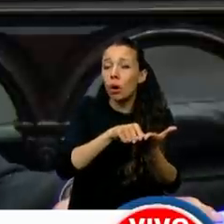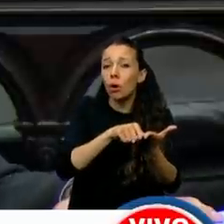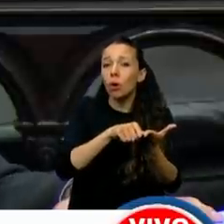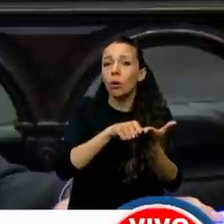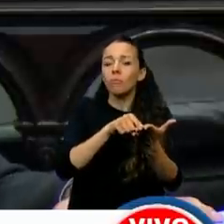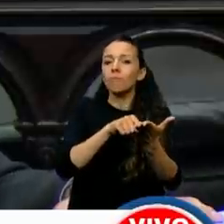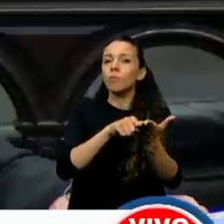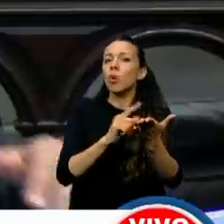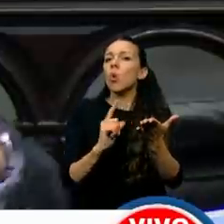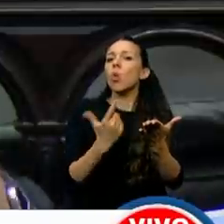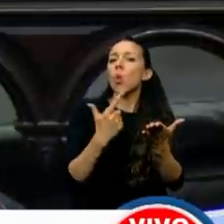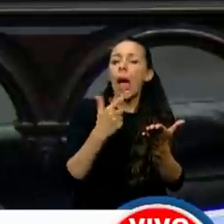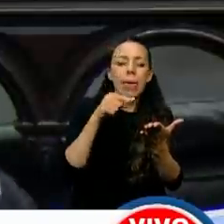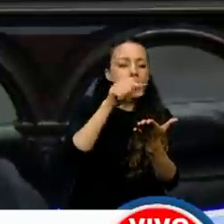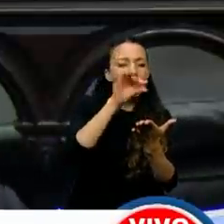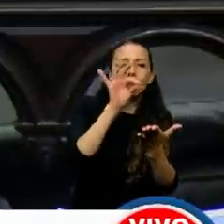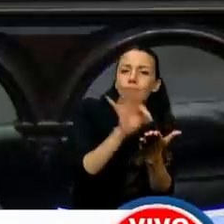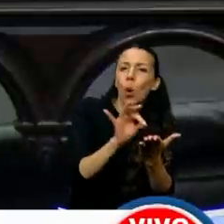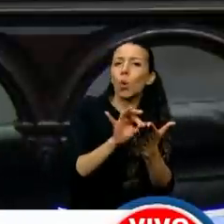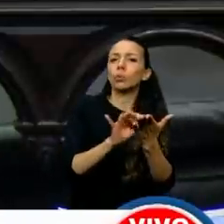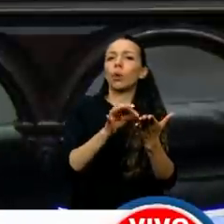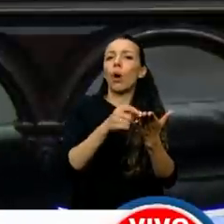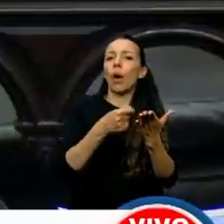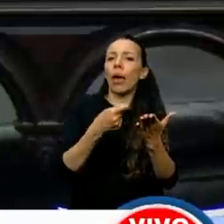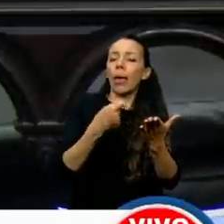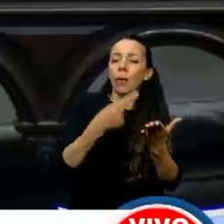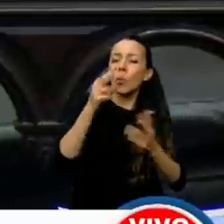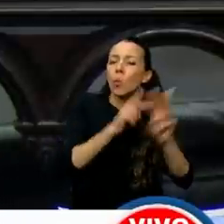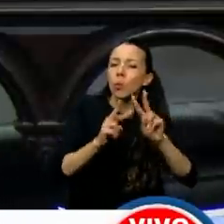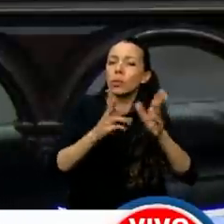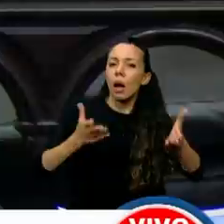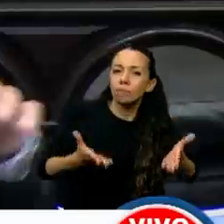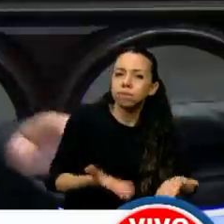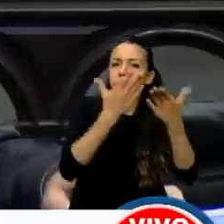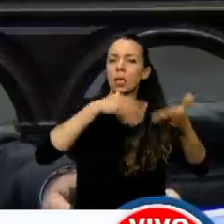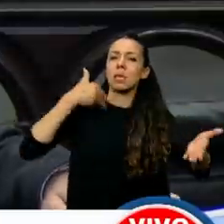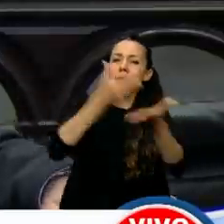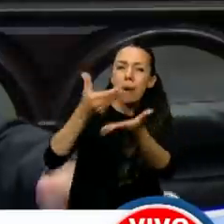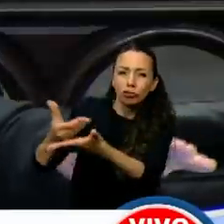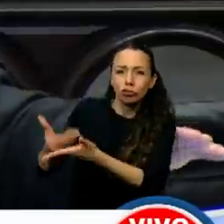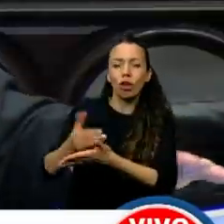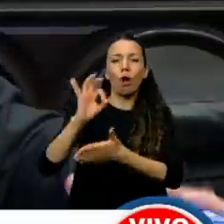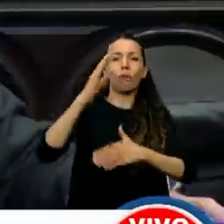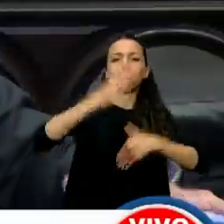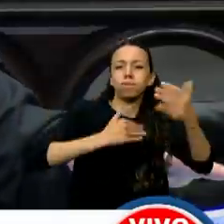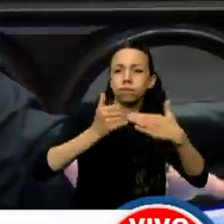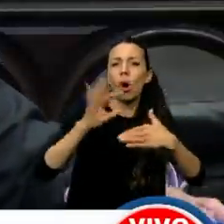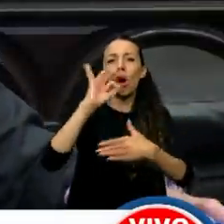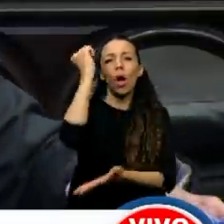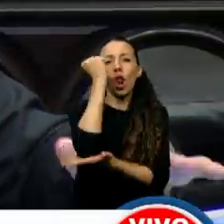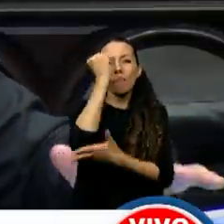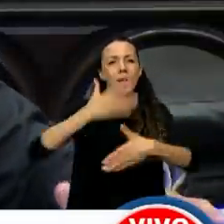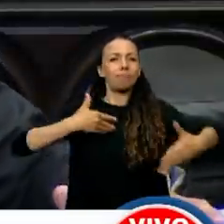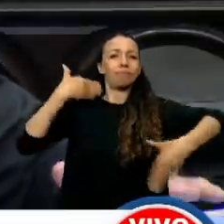tiende a ver a fomentar a incentivar la inversión que tiende a incentivar el crecimiento económico y el